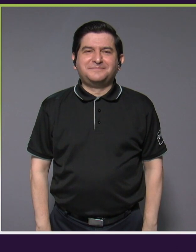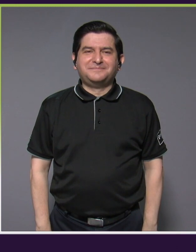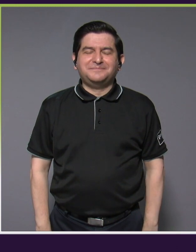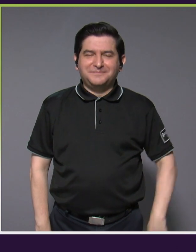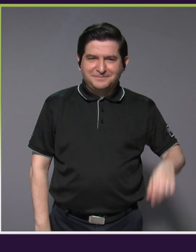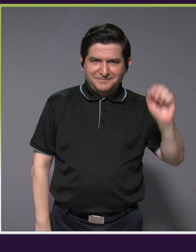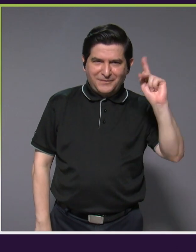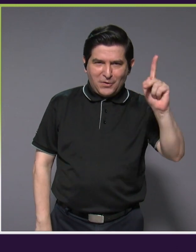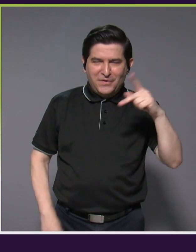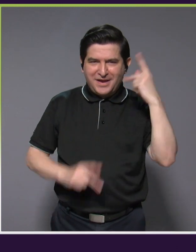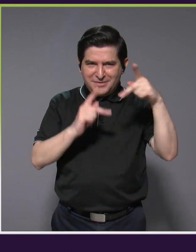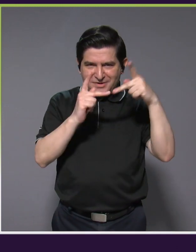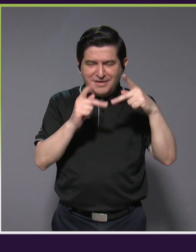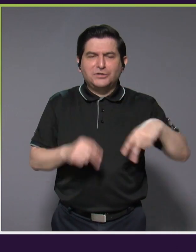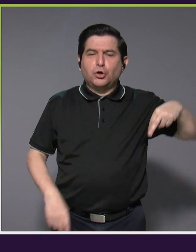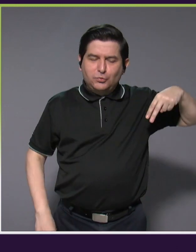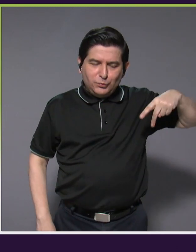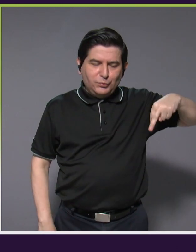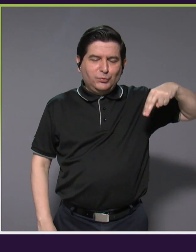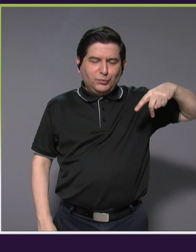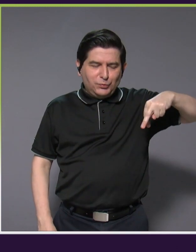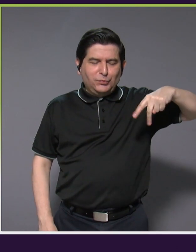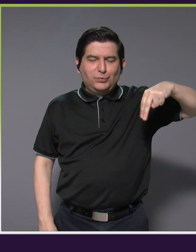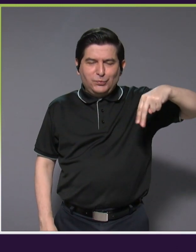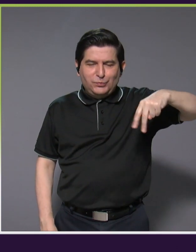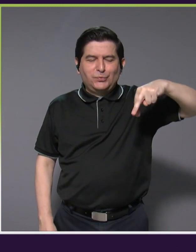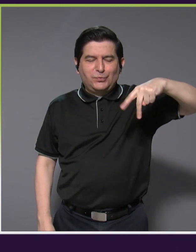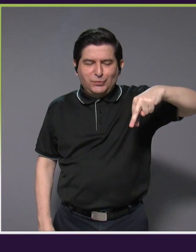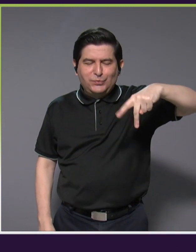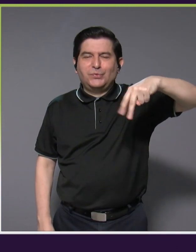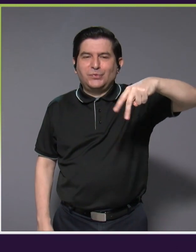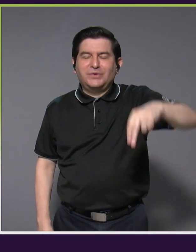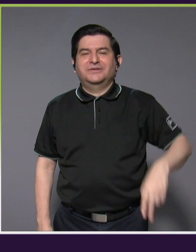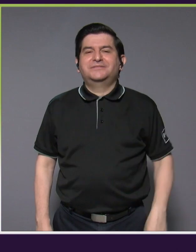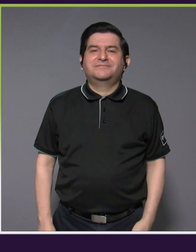Ok, perfecto, muy bien. Caminamos, caminamos.